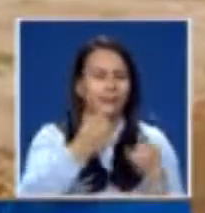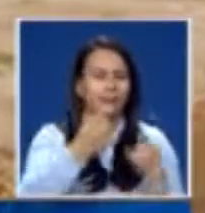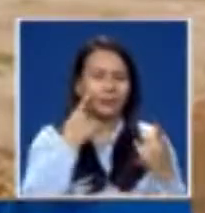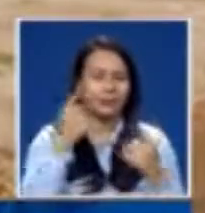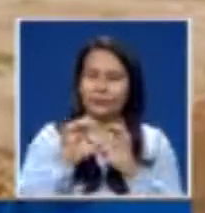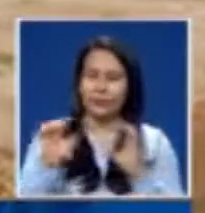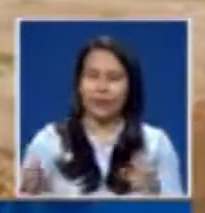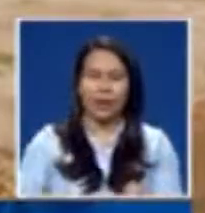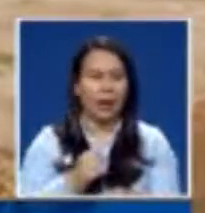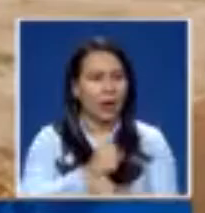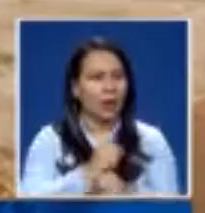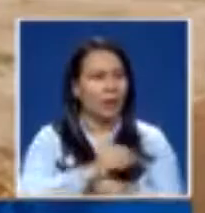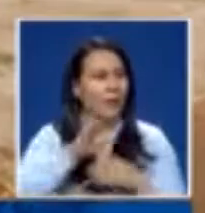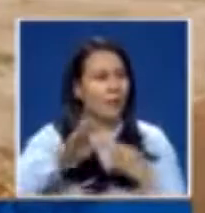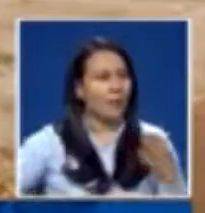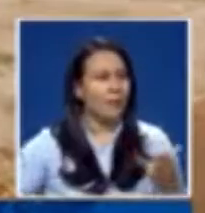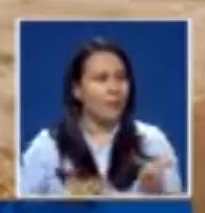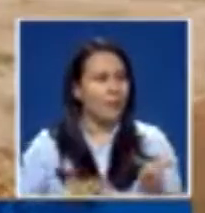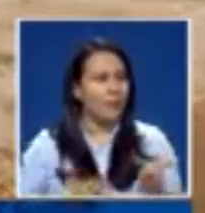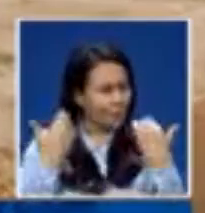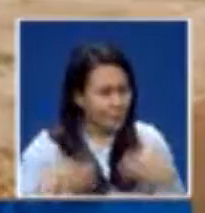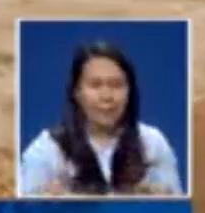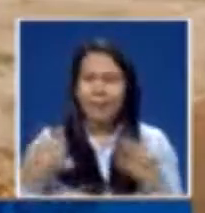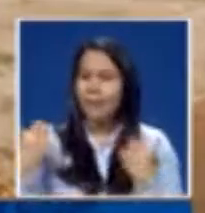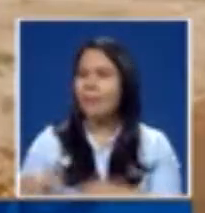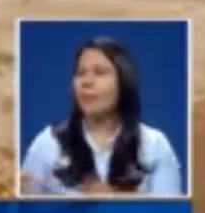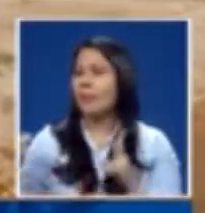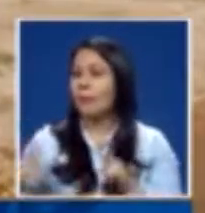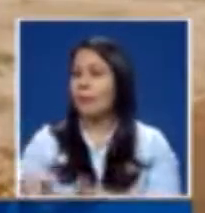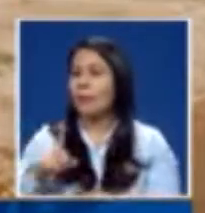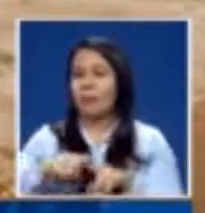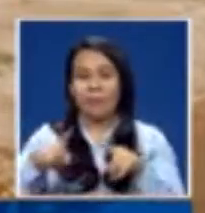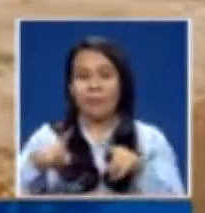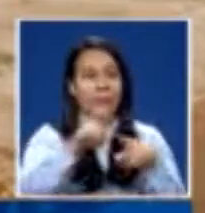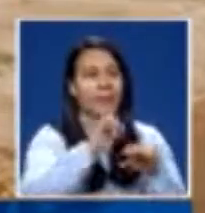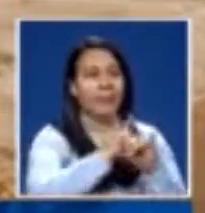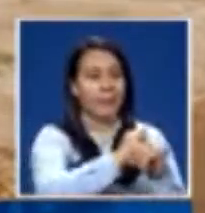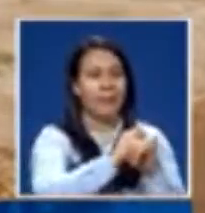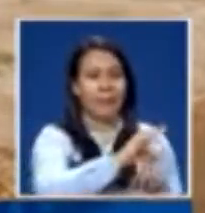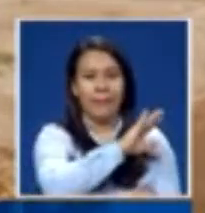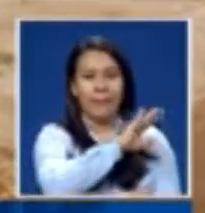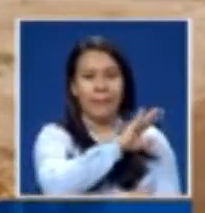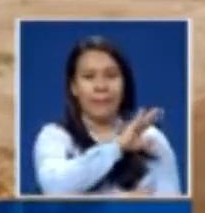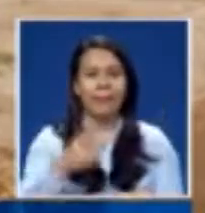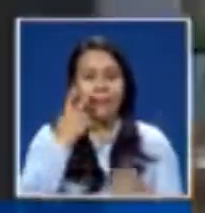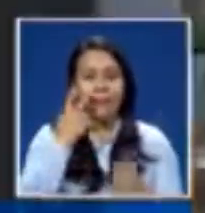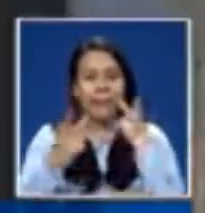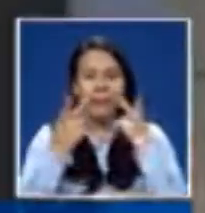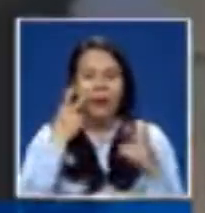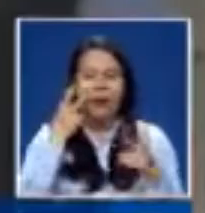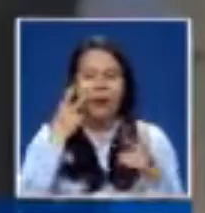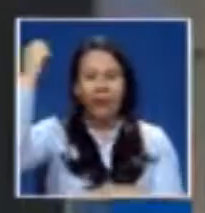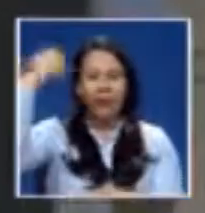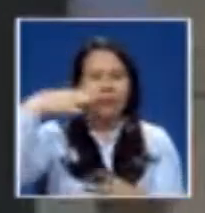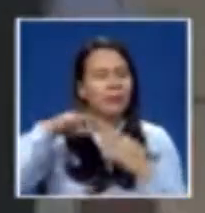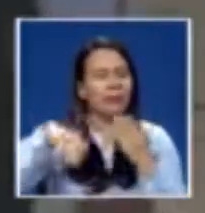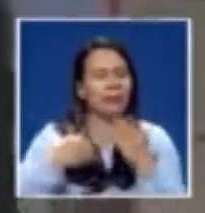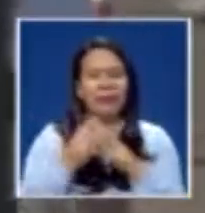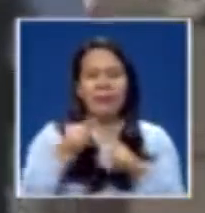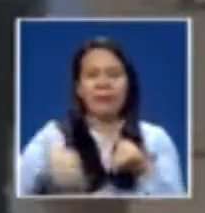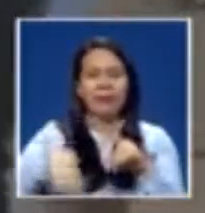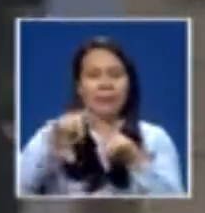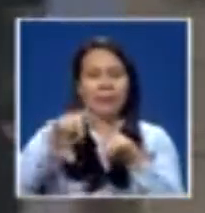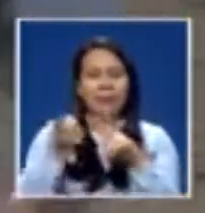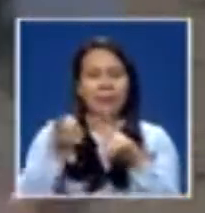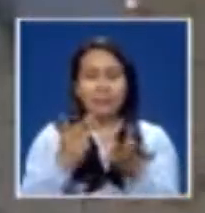de estructura de viviendas, todo está terminado. También otras instituciones han intervenido con los temas relacionados con electrificación. Pero no es la primera vez